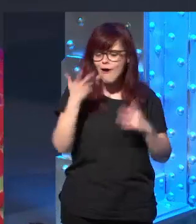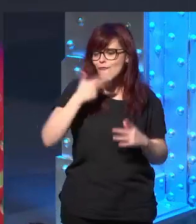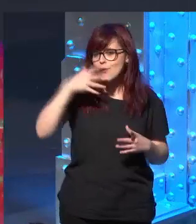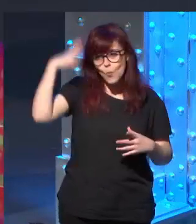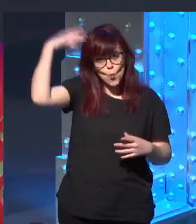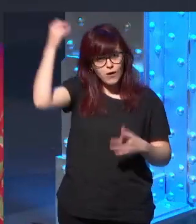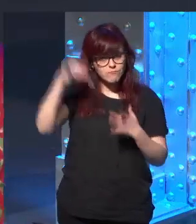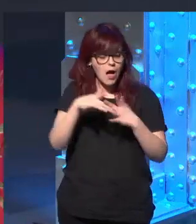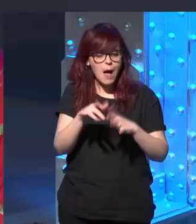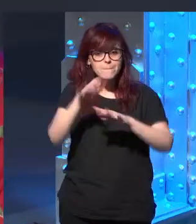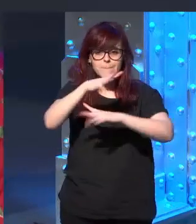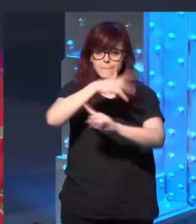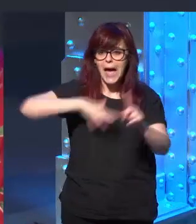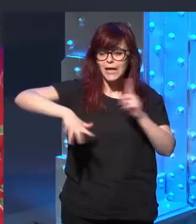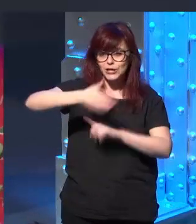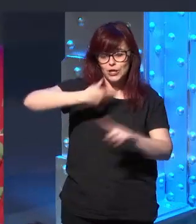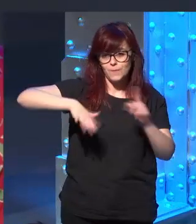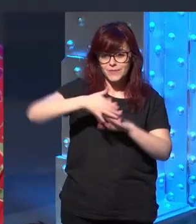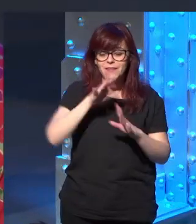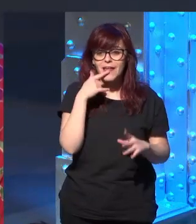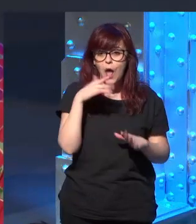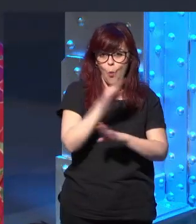la guardería, en el patio de la guardería Carlito.